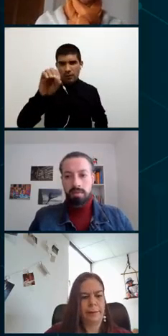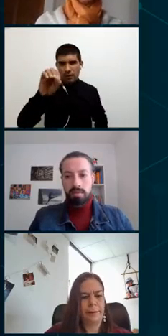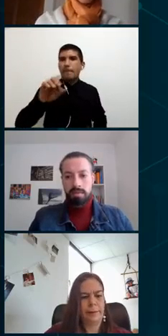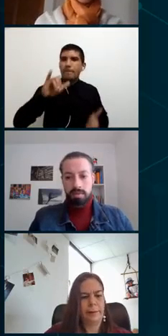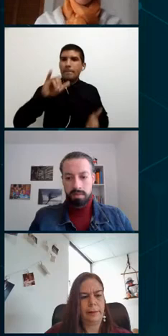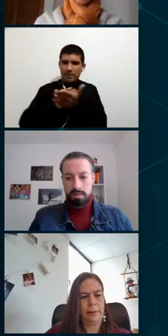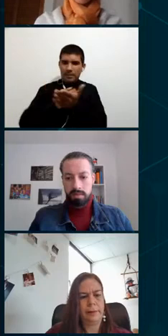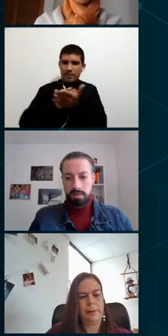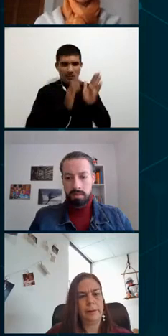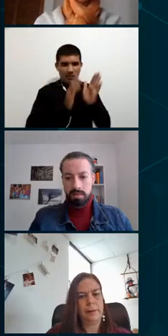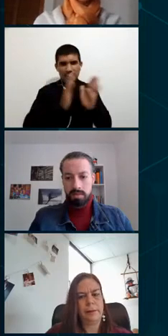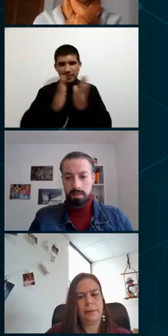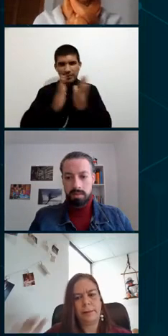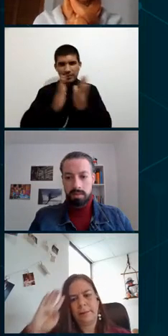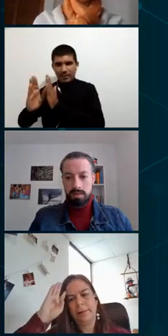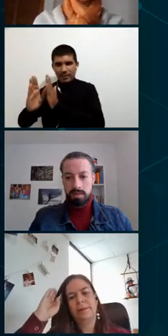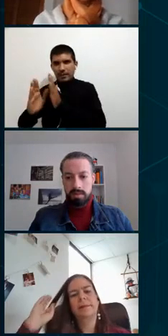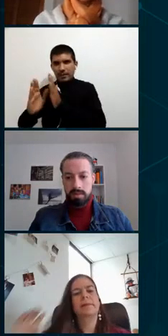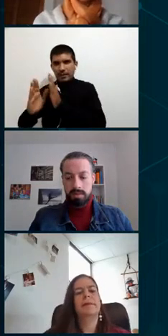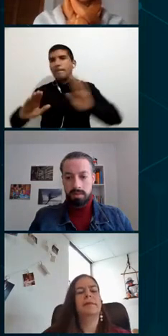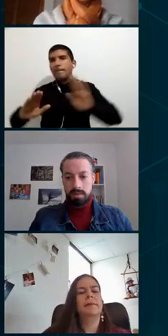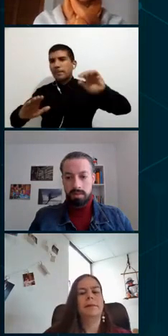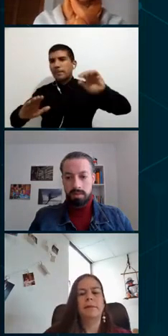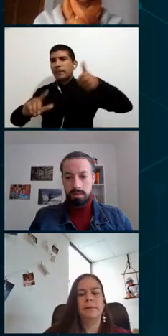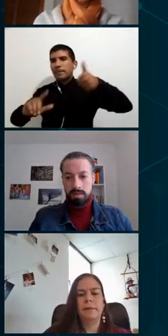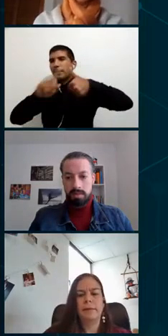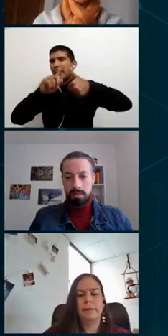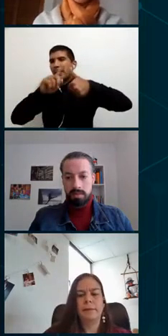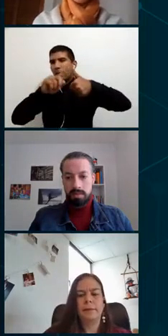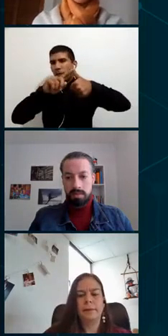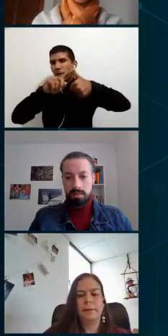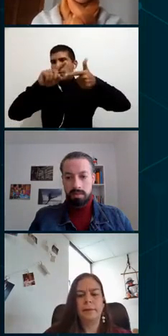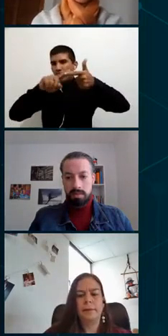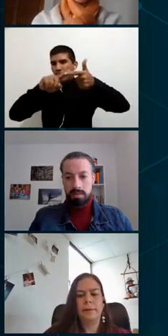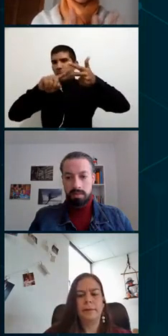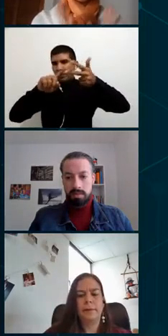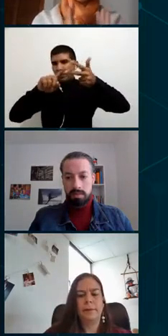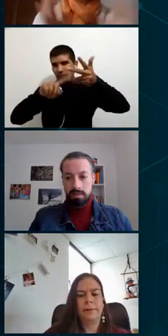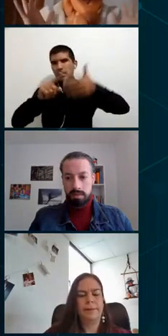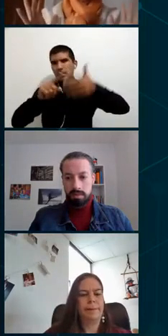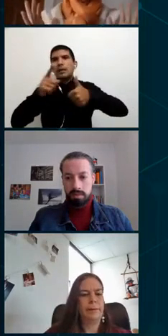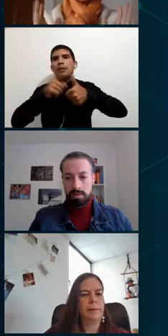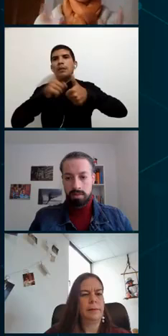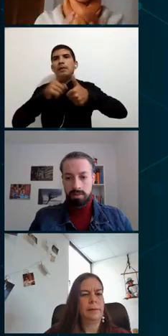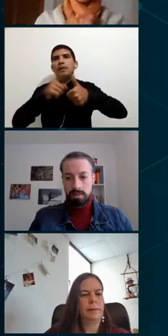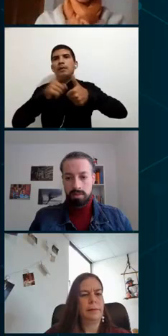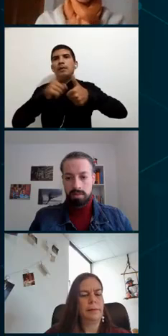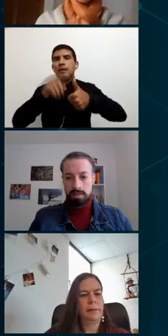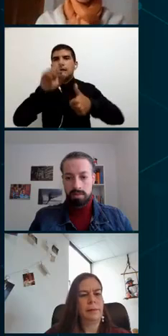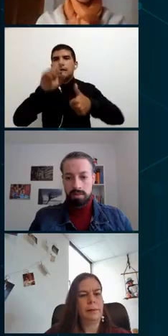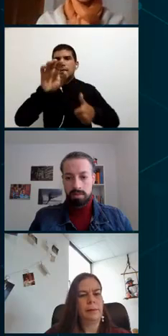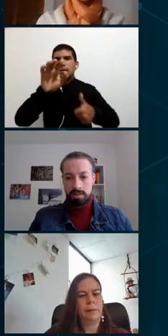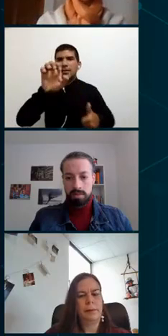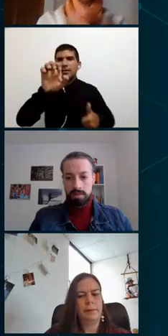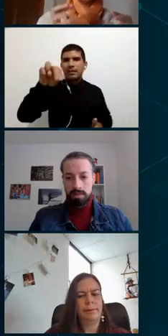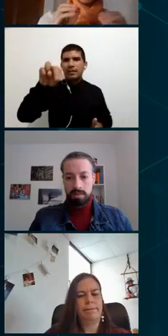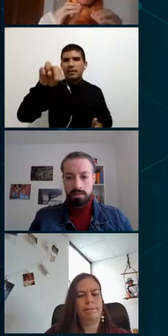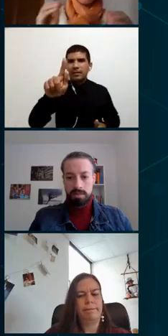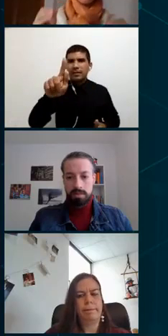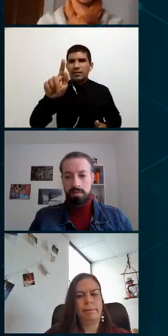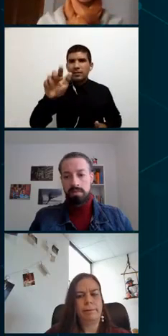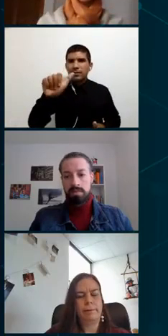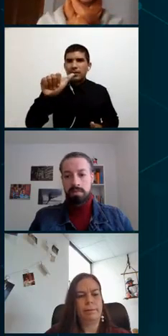es lo importante de la fase de empatizar? Esa palabra investigar con la que tenemos acá en la